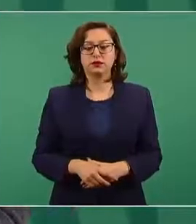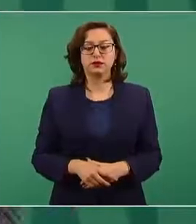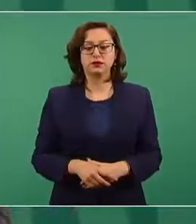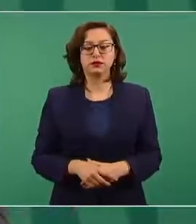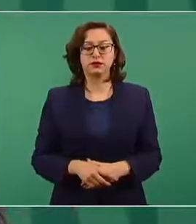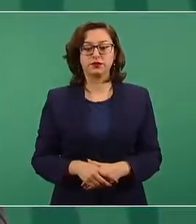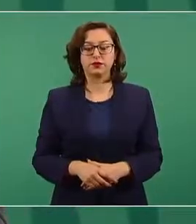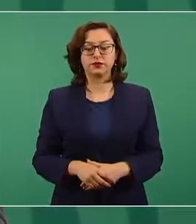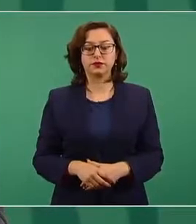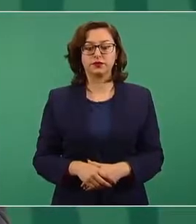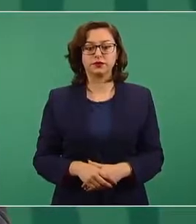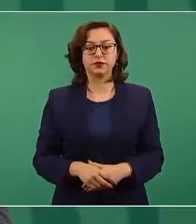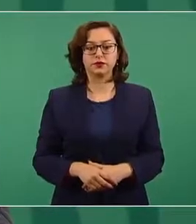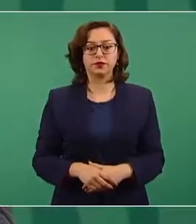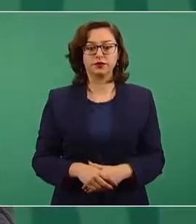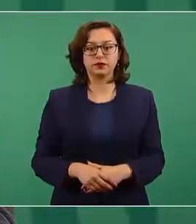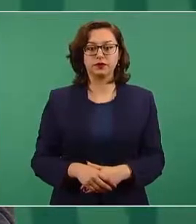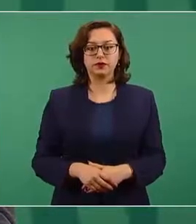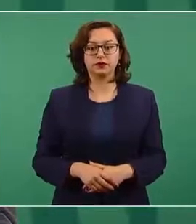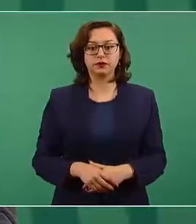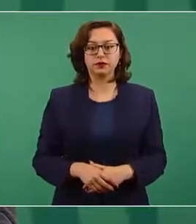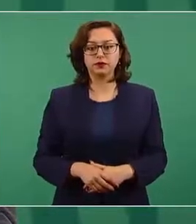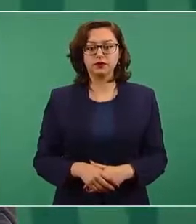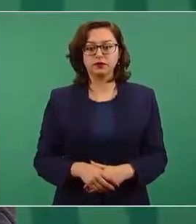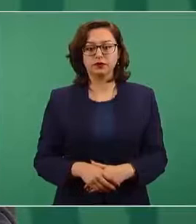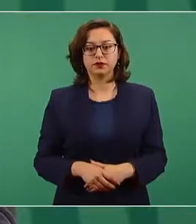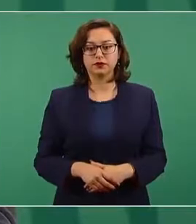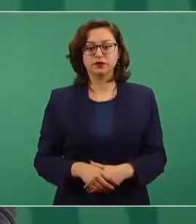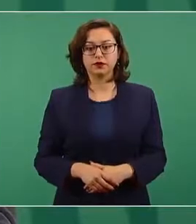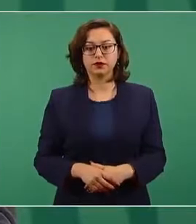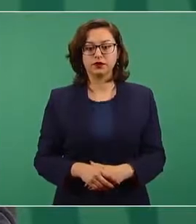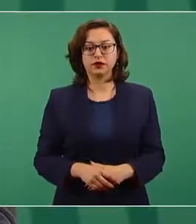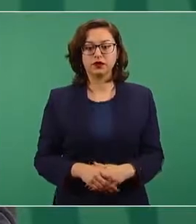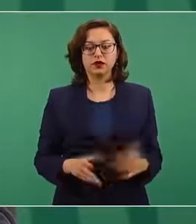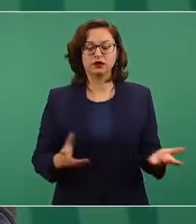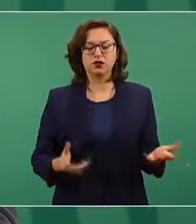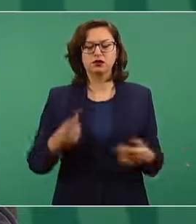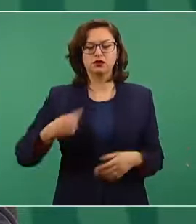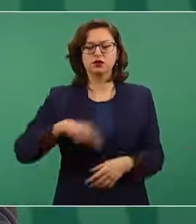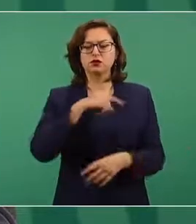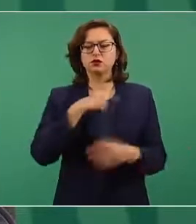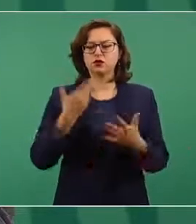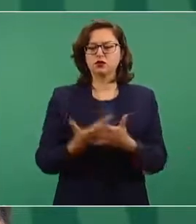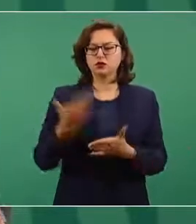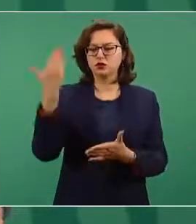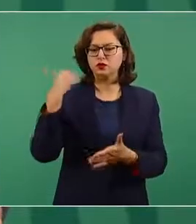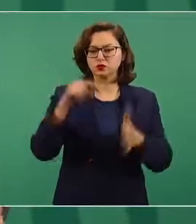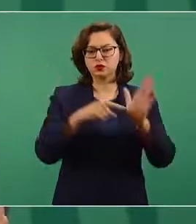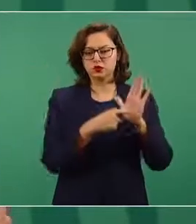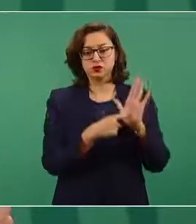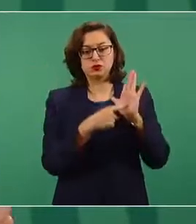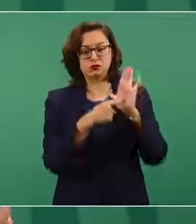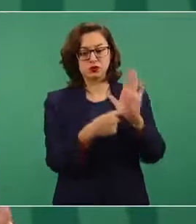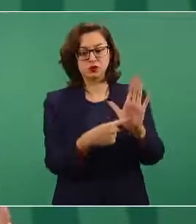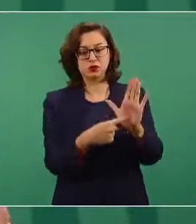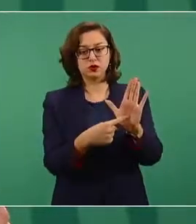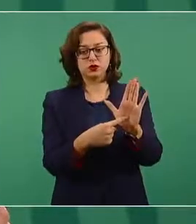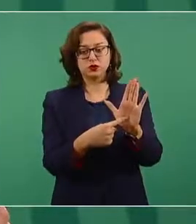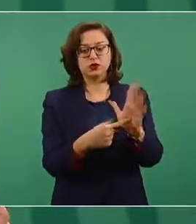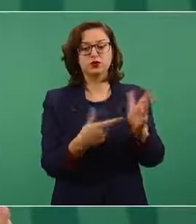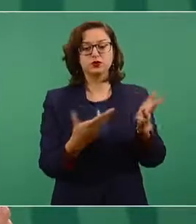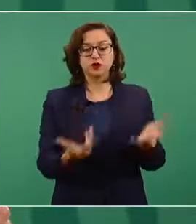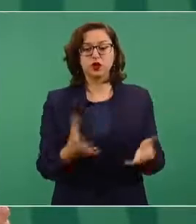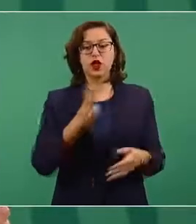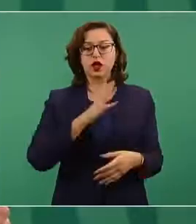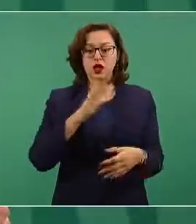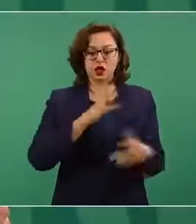como lo dimos a conocer, estamos llevando a cabo un plan